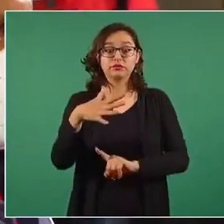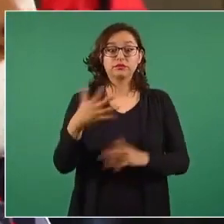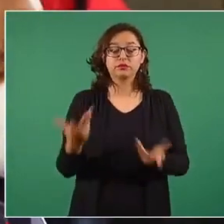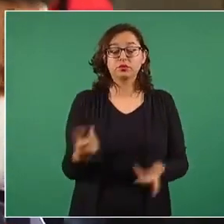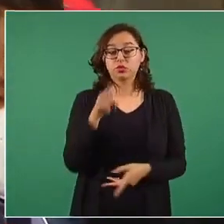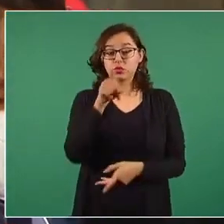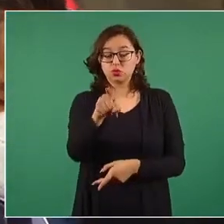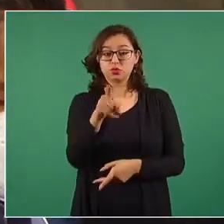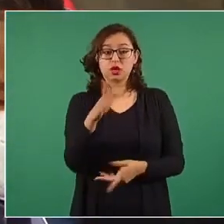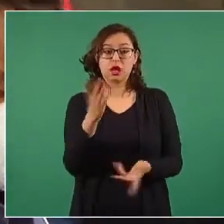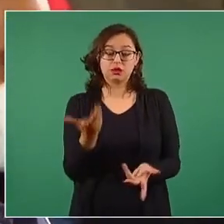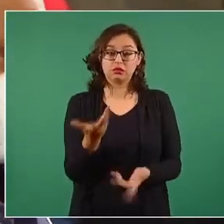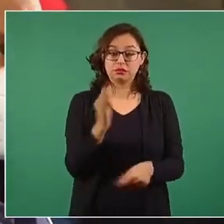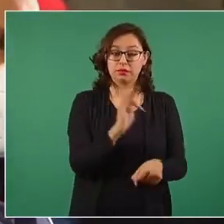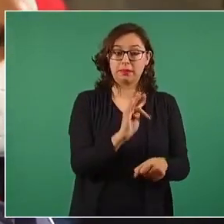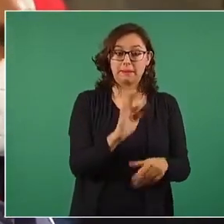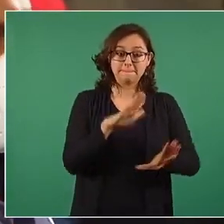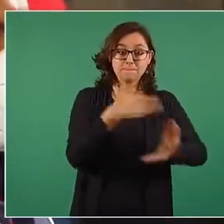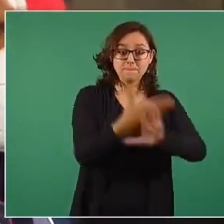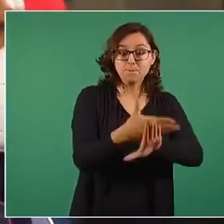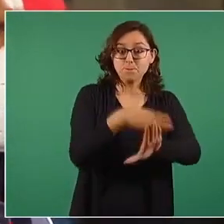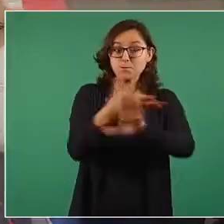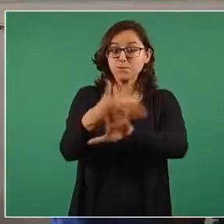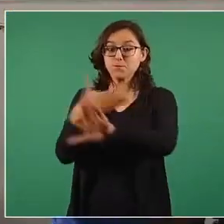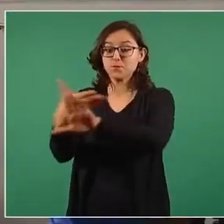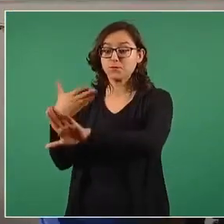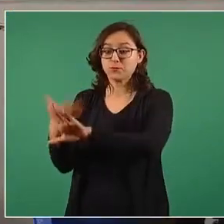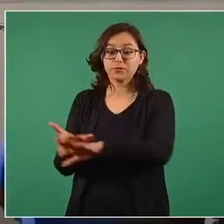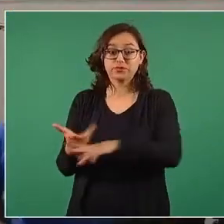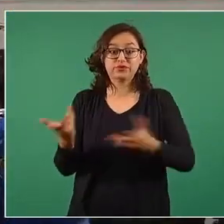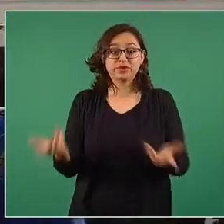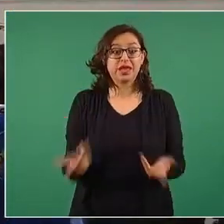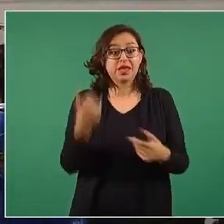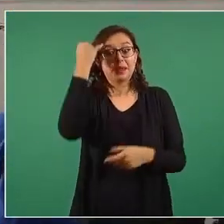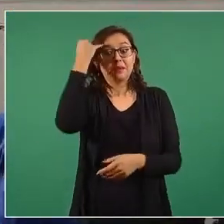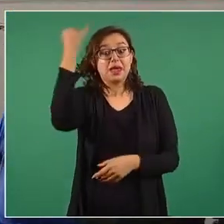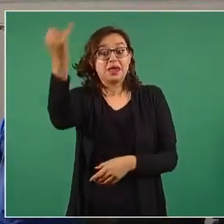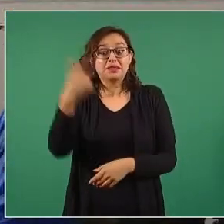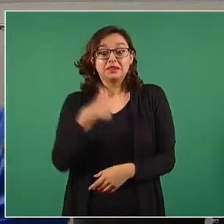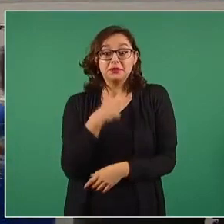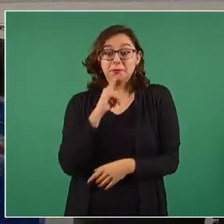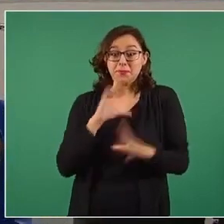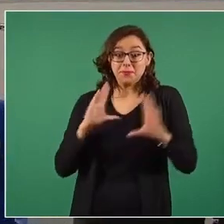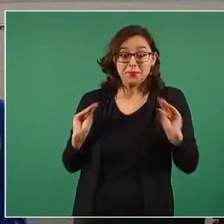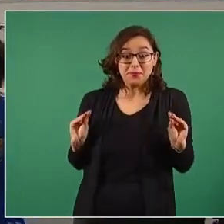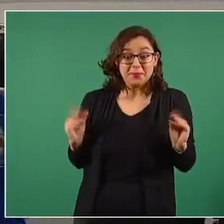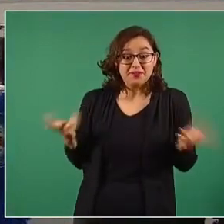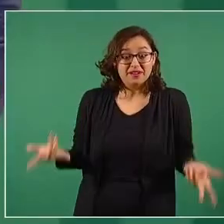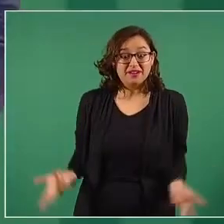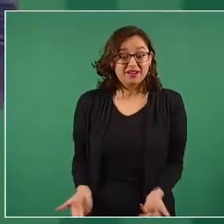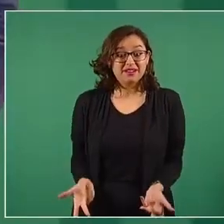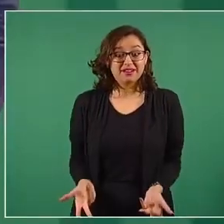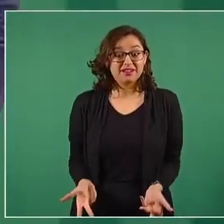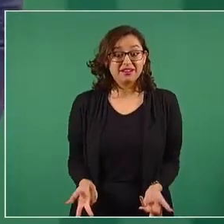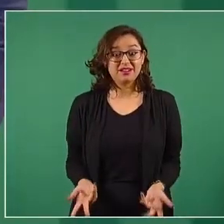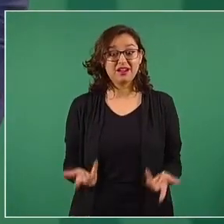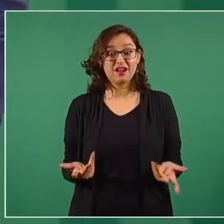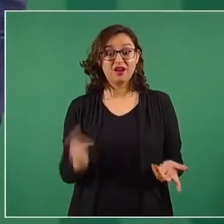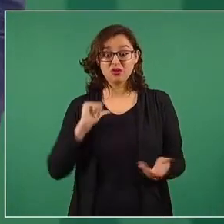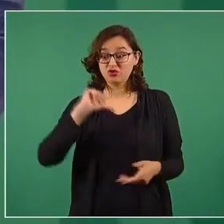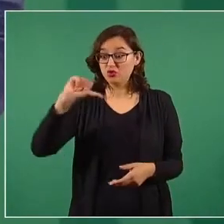estar aquí contra todo eso que ya vimos. Sí, si no estuviésemos, ¿te imagina que no existiera la